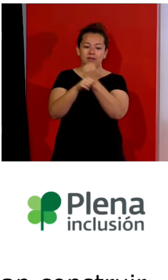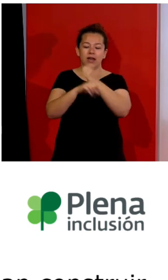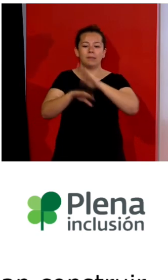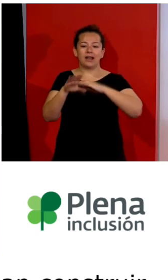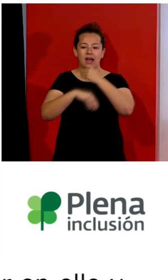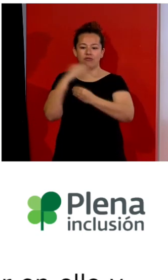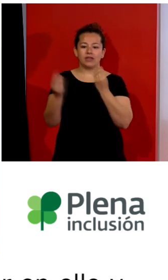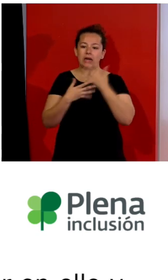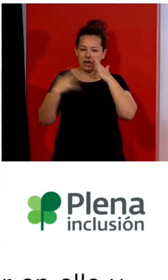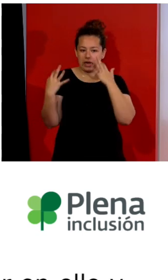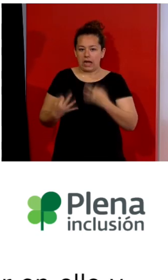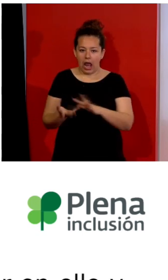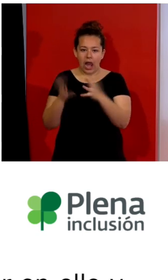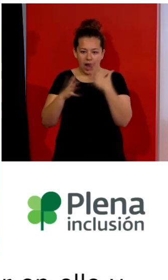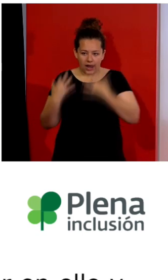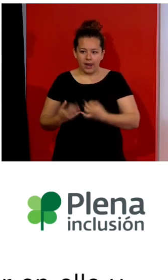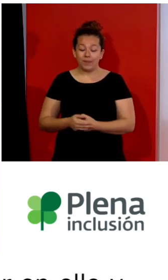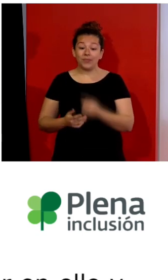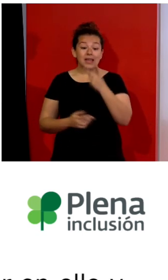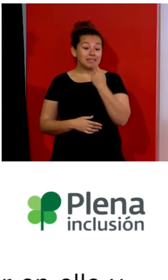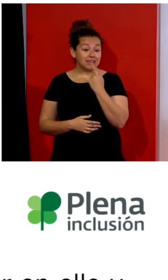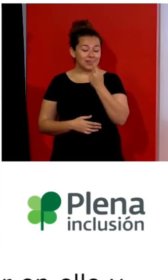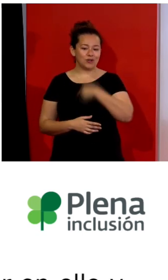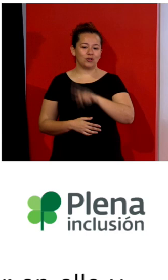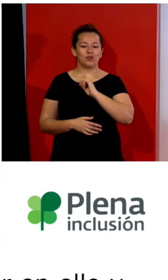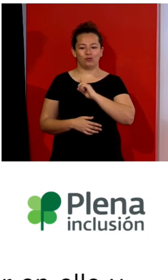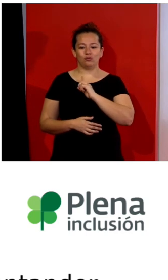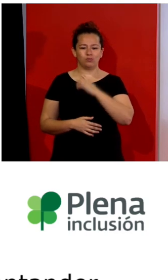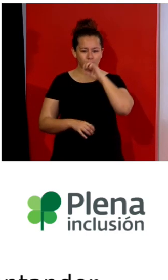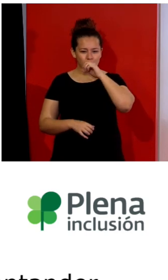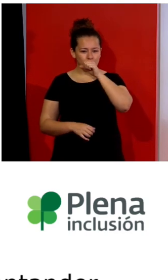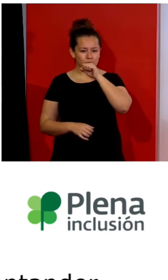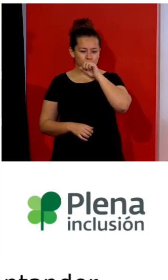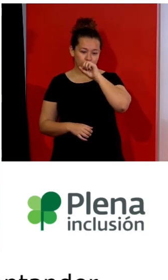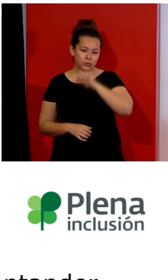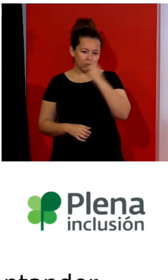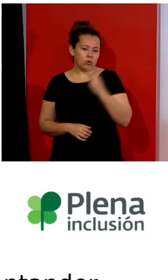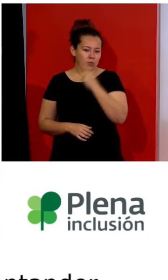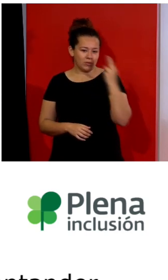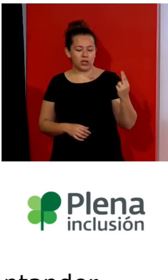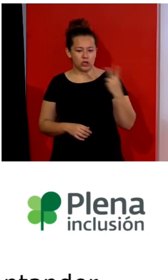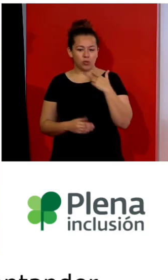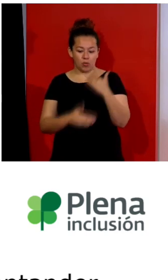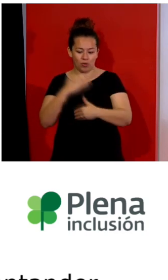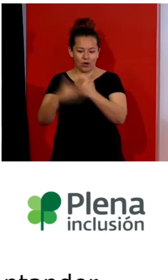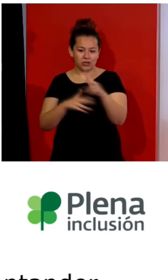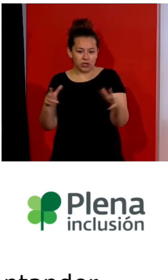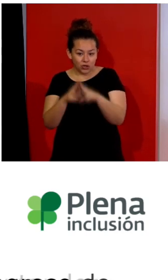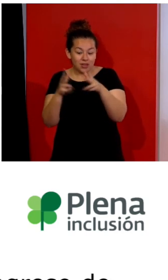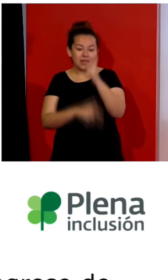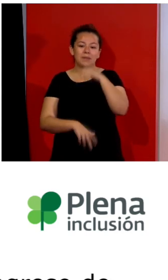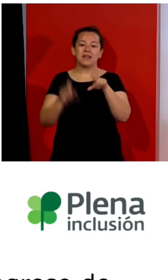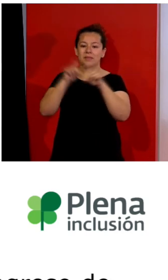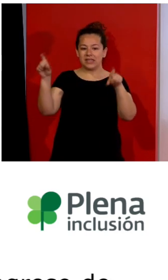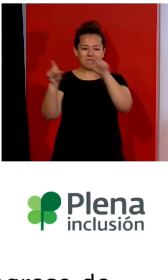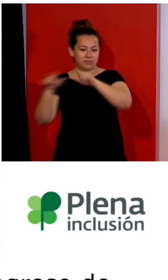realidad. En Santander estamos comprometidos con el progreso de nuestra sociedad, de las empresas y de las